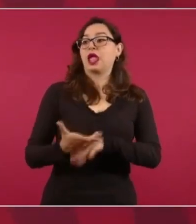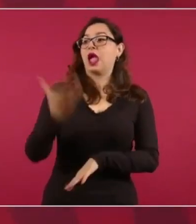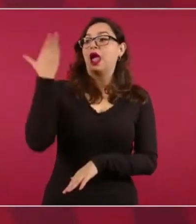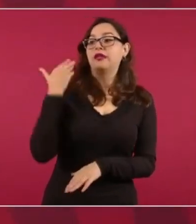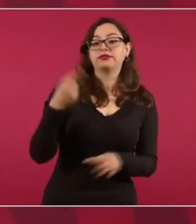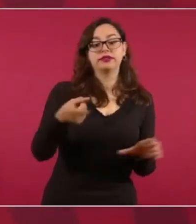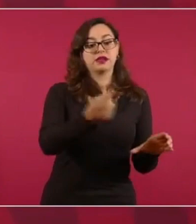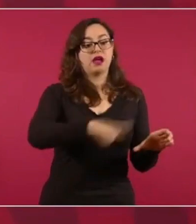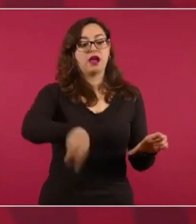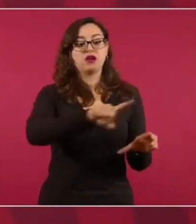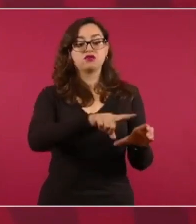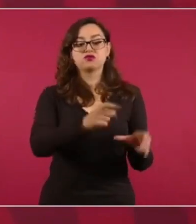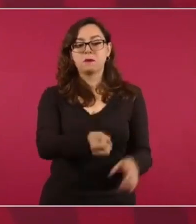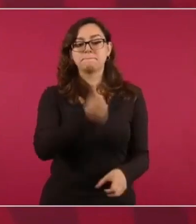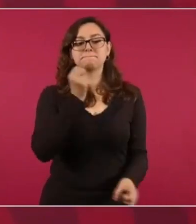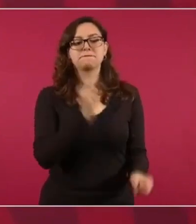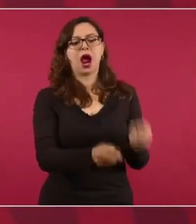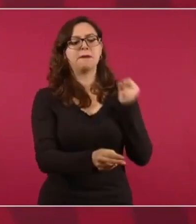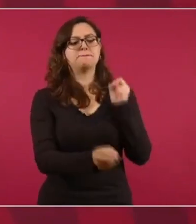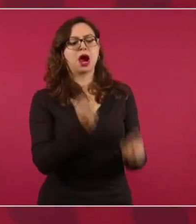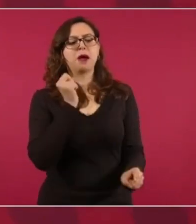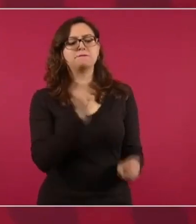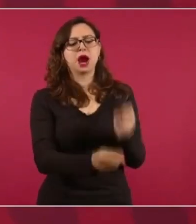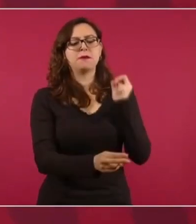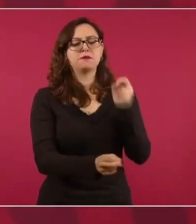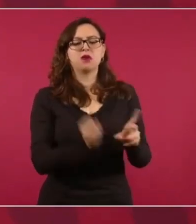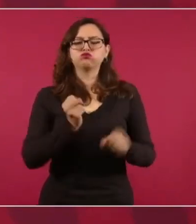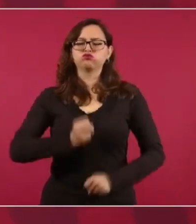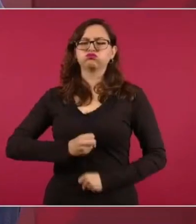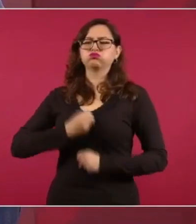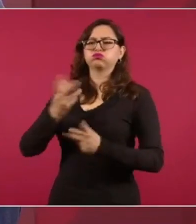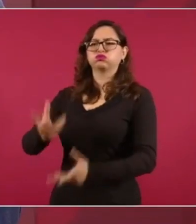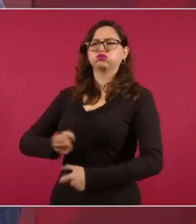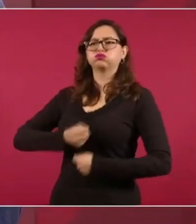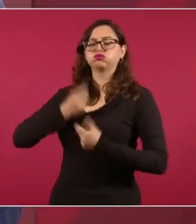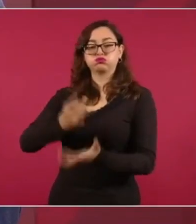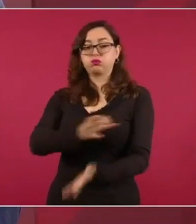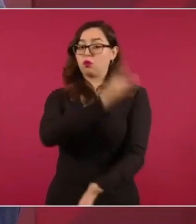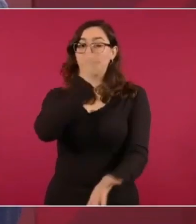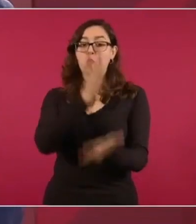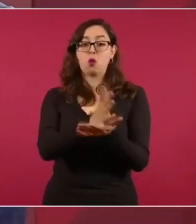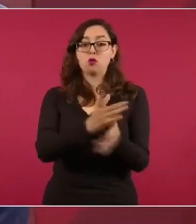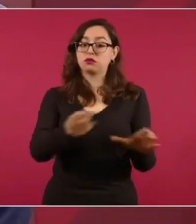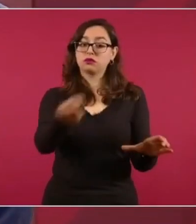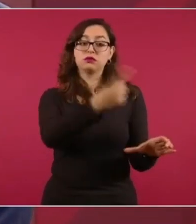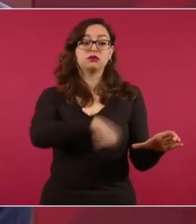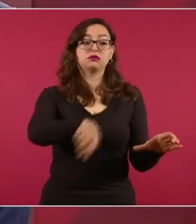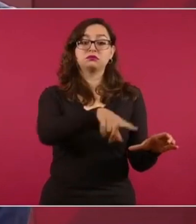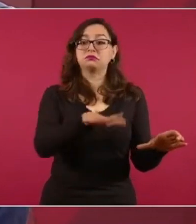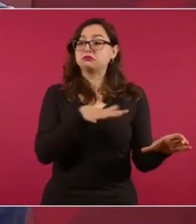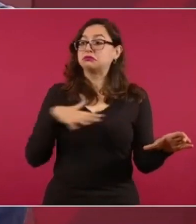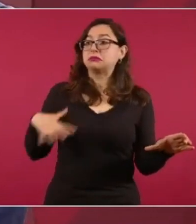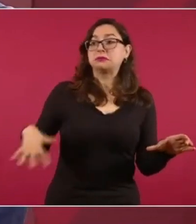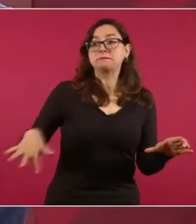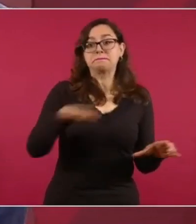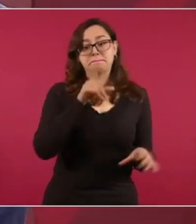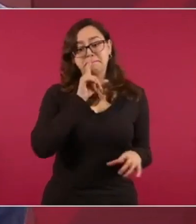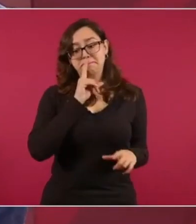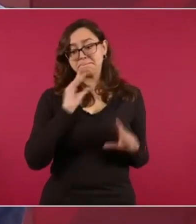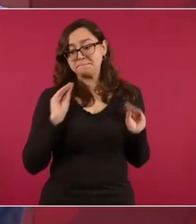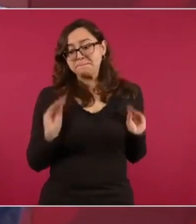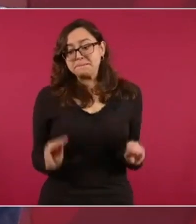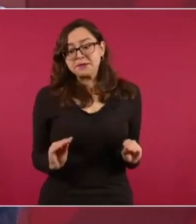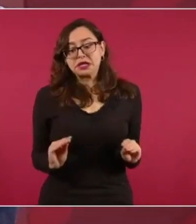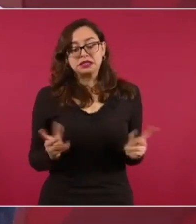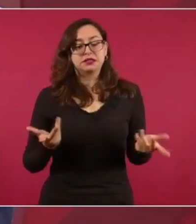los privilegios que tenían en el régimen